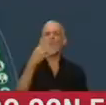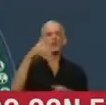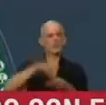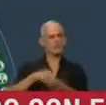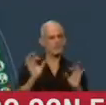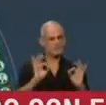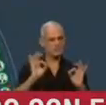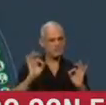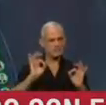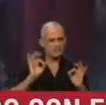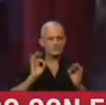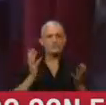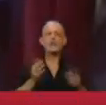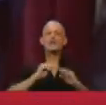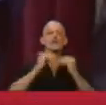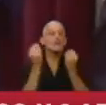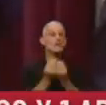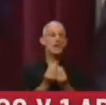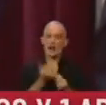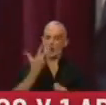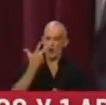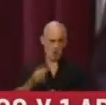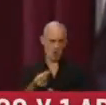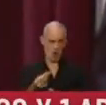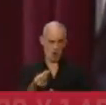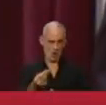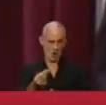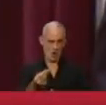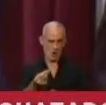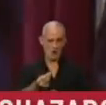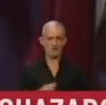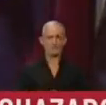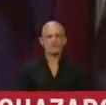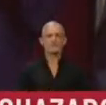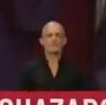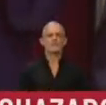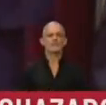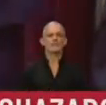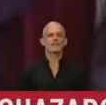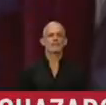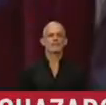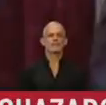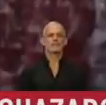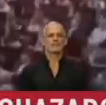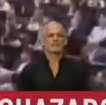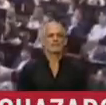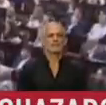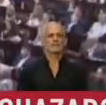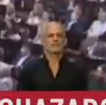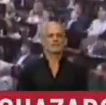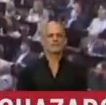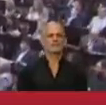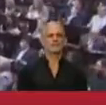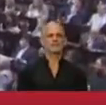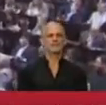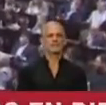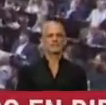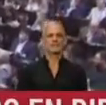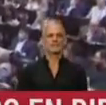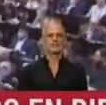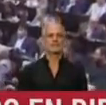el 2032. Una serie de objeciones que nosotros planteábamos, la necesidad de que se acerquen a la realidad, porque